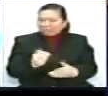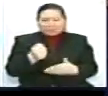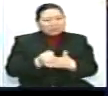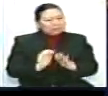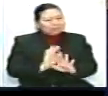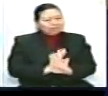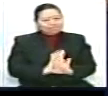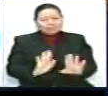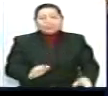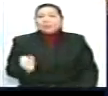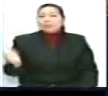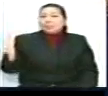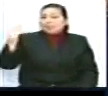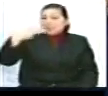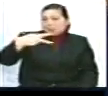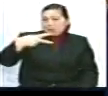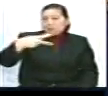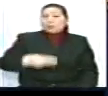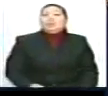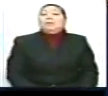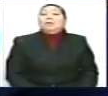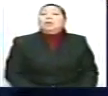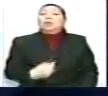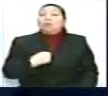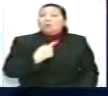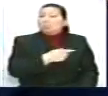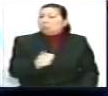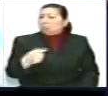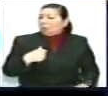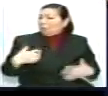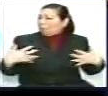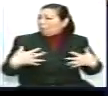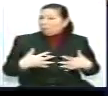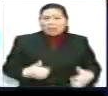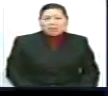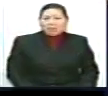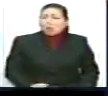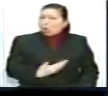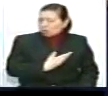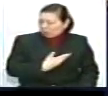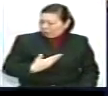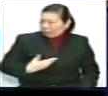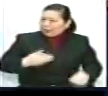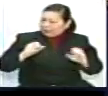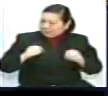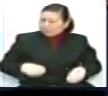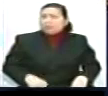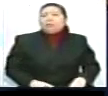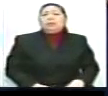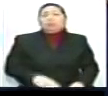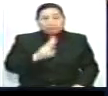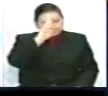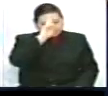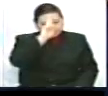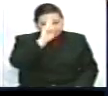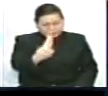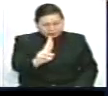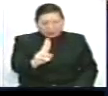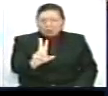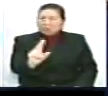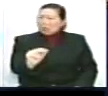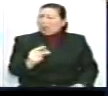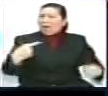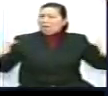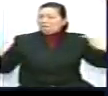impunidad. Segundo, mi llamado a no tener miedo a gobernar ha sido hecho con el mayor de los respetos y no